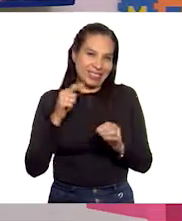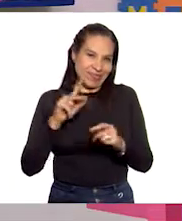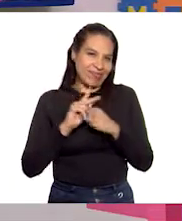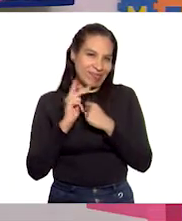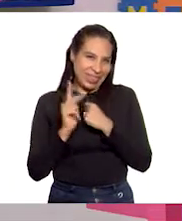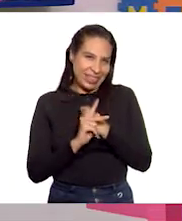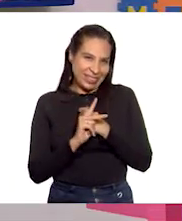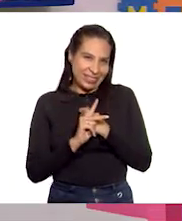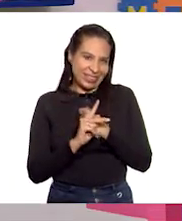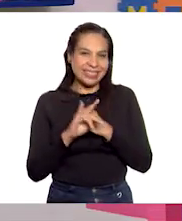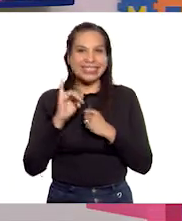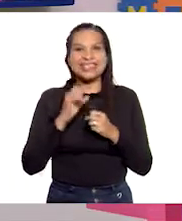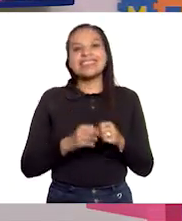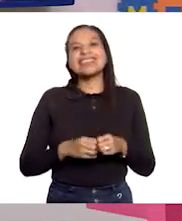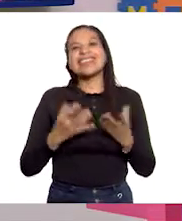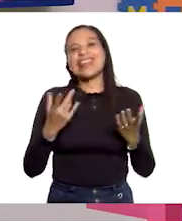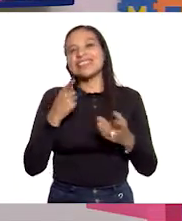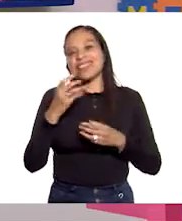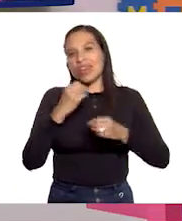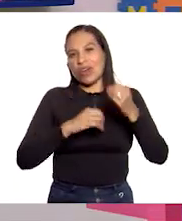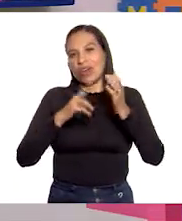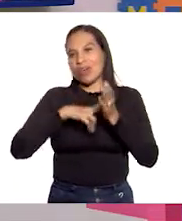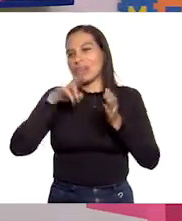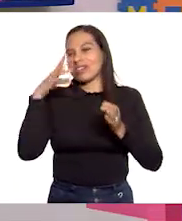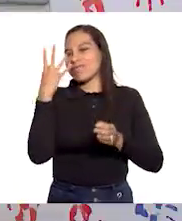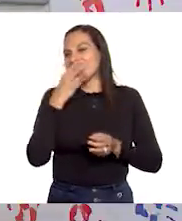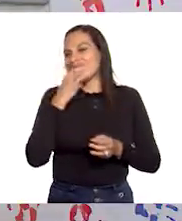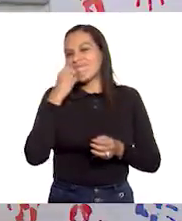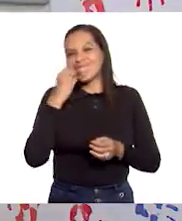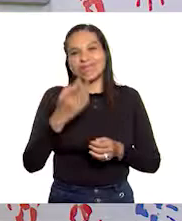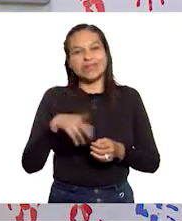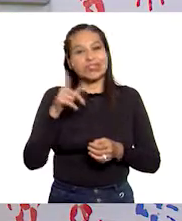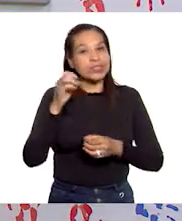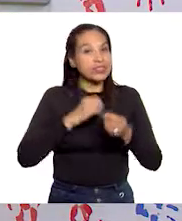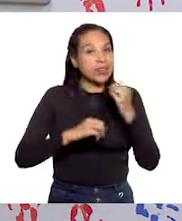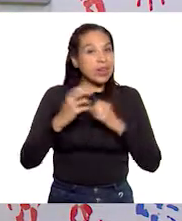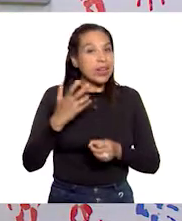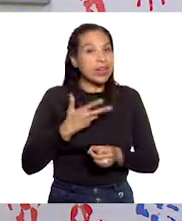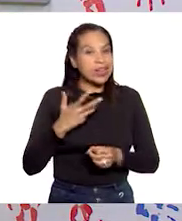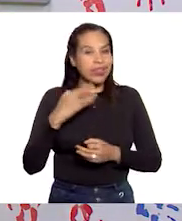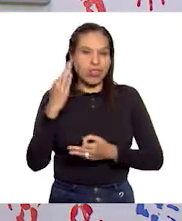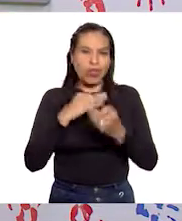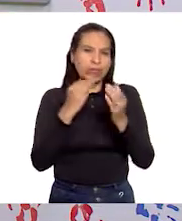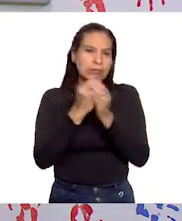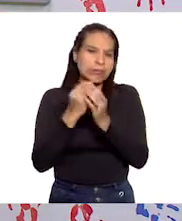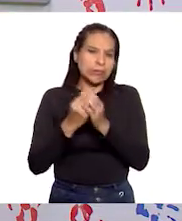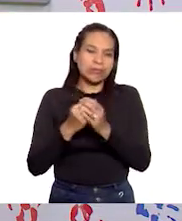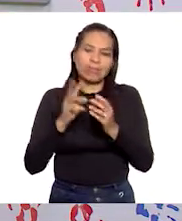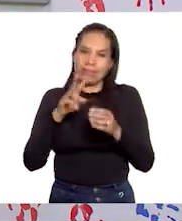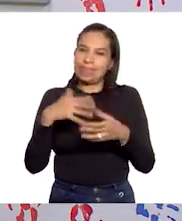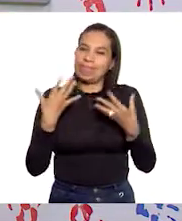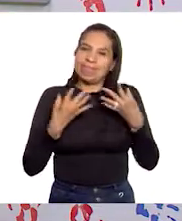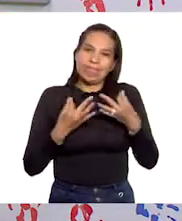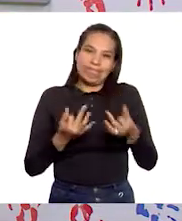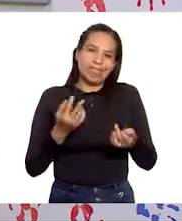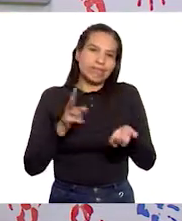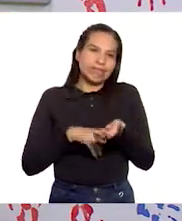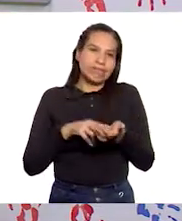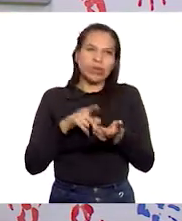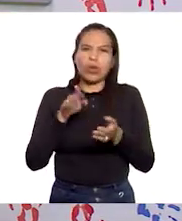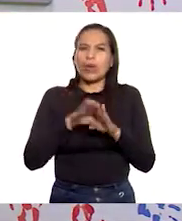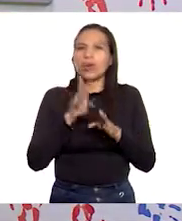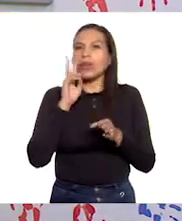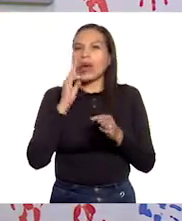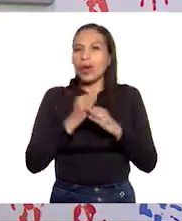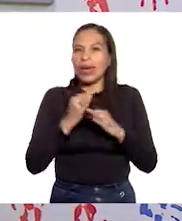país. Claro que sí, es una obra de arte en sí y pues las obras que se presentan de todo tipo son de gran calidad. ¿Cómo ves